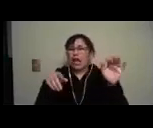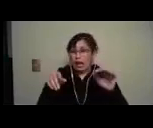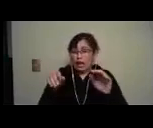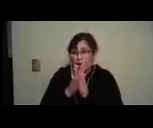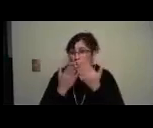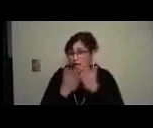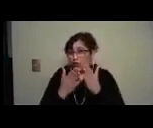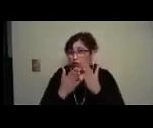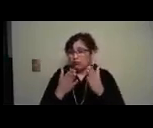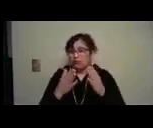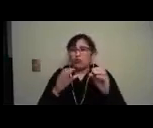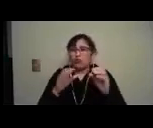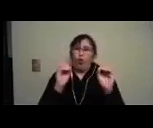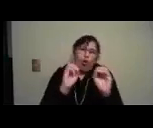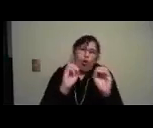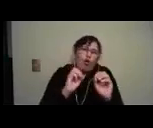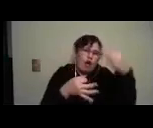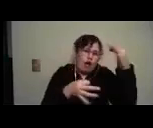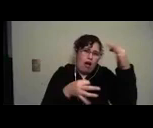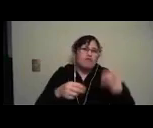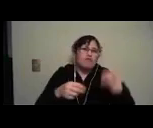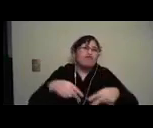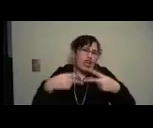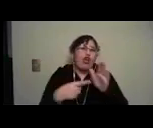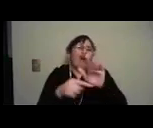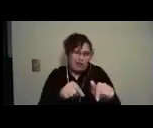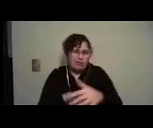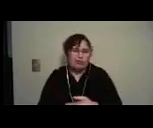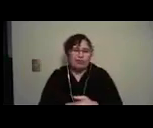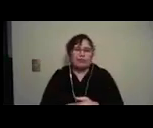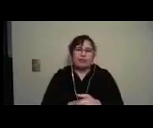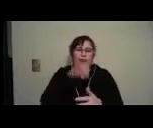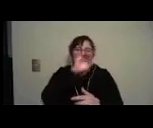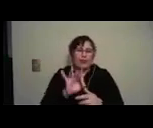factor de riesgo para todos esos determinantes, ¿ya?